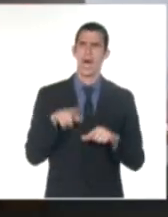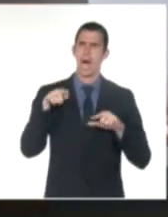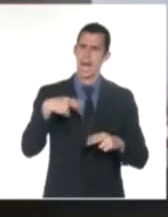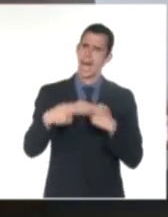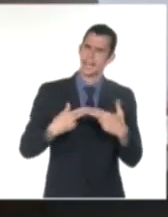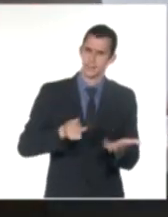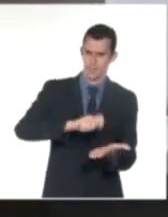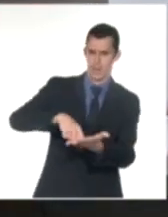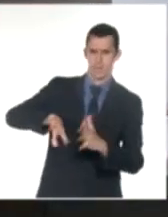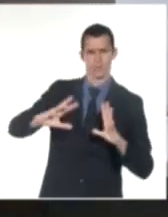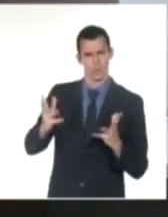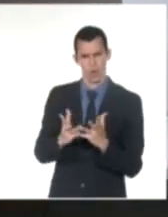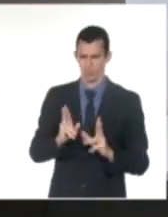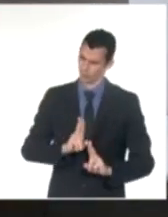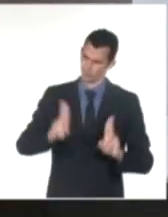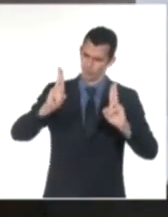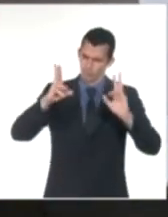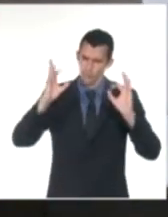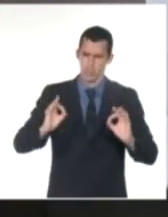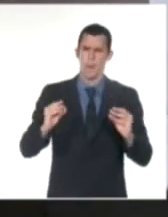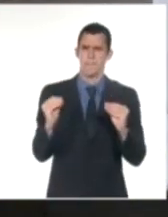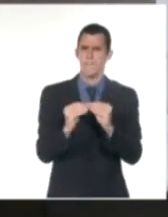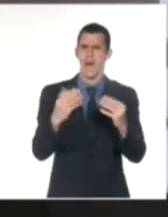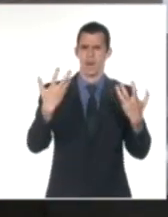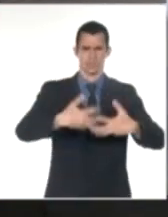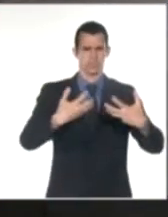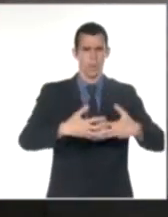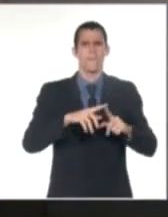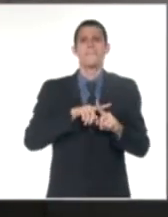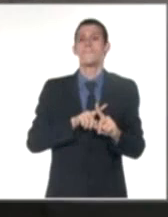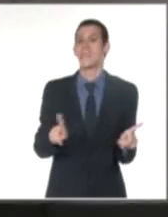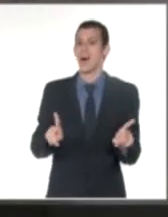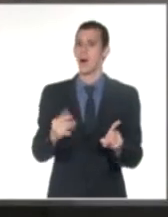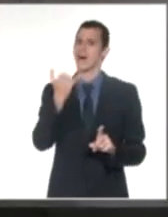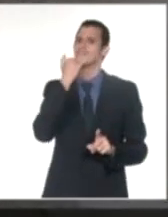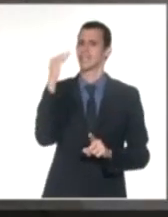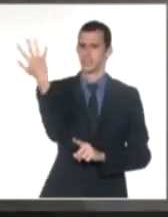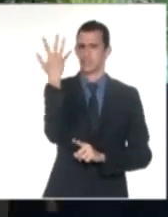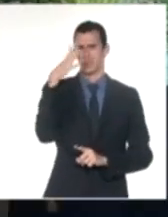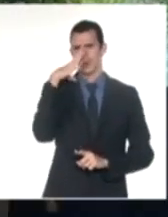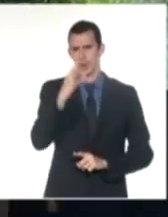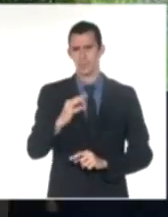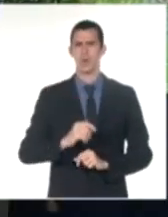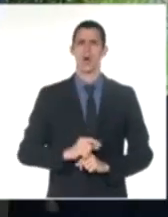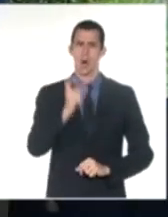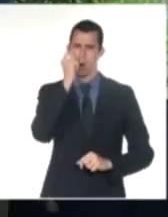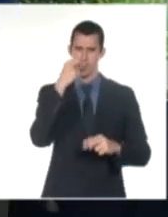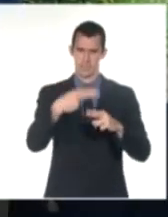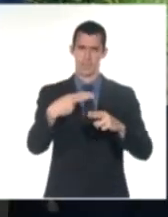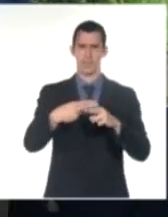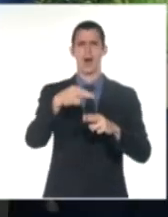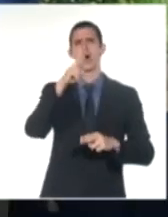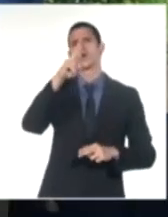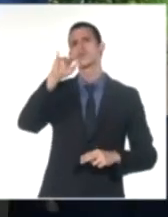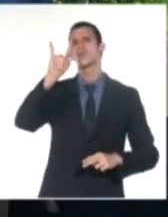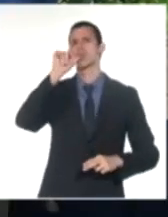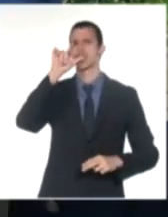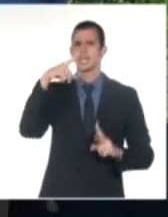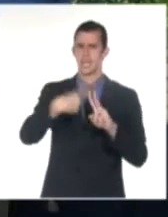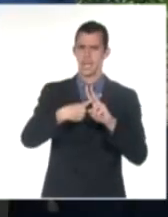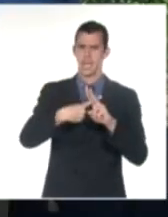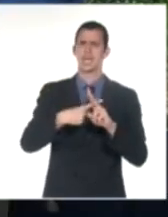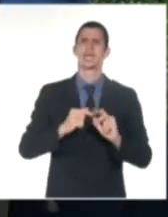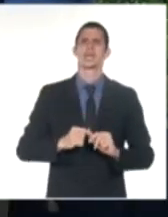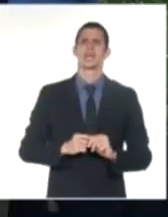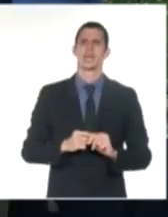contrato social. El texto incluyó el nombramiento del máster en ciencias Rudy Montero Matos como presidente de Iris, cuyo acrónimo alude a